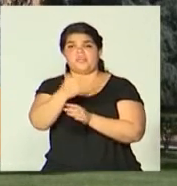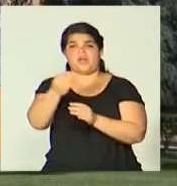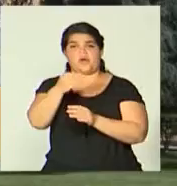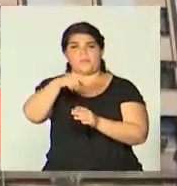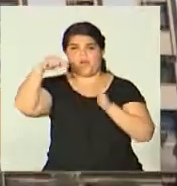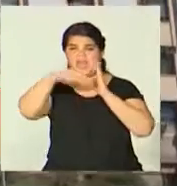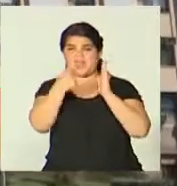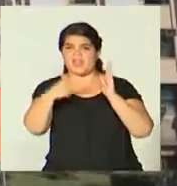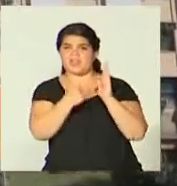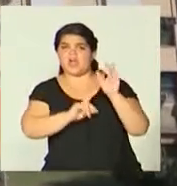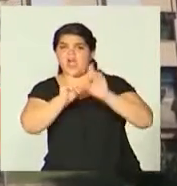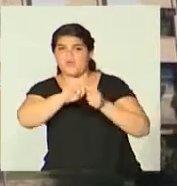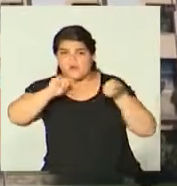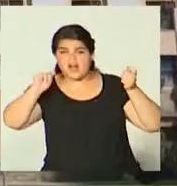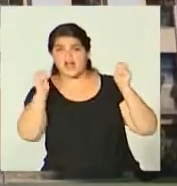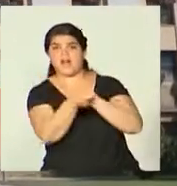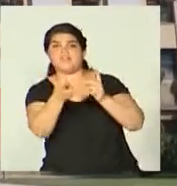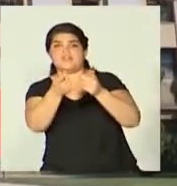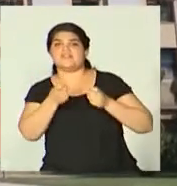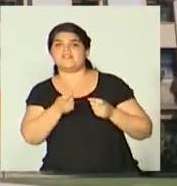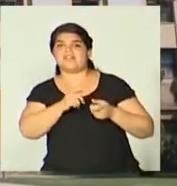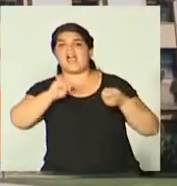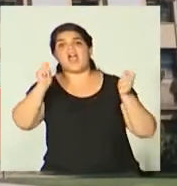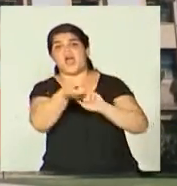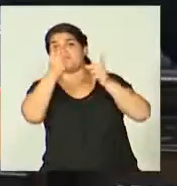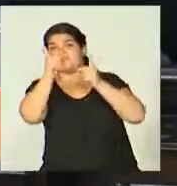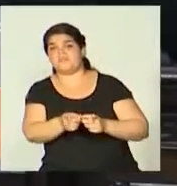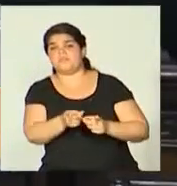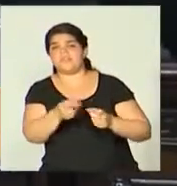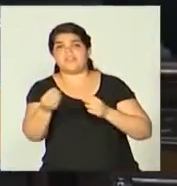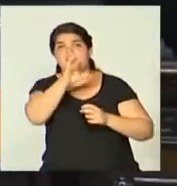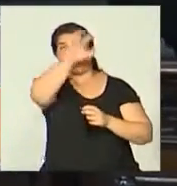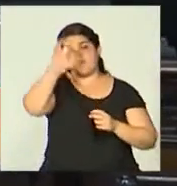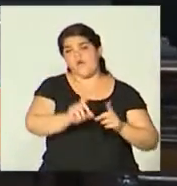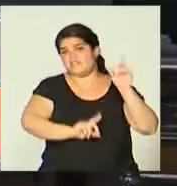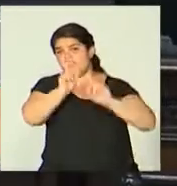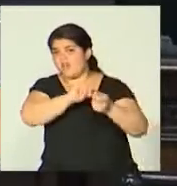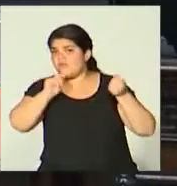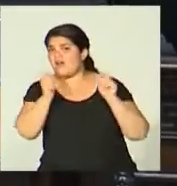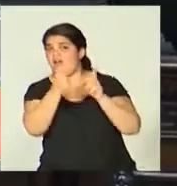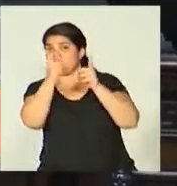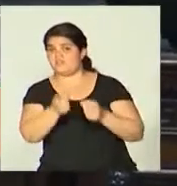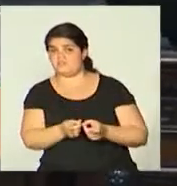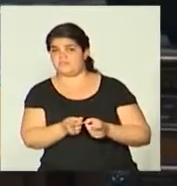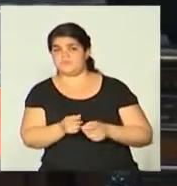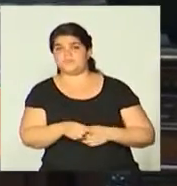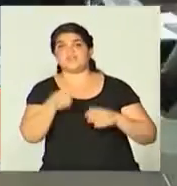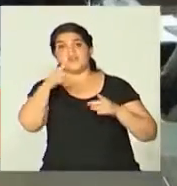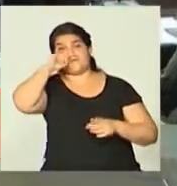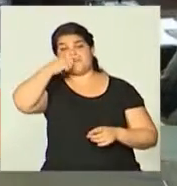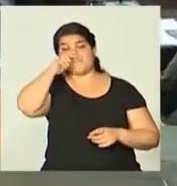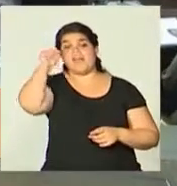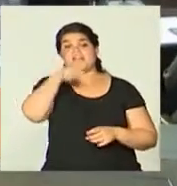la distribución de fondos de la nación hacia adelante con las provincias, y debería el presidente Macri